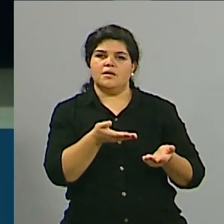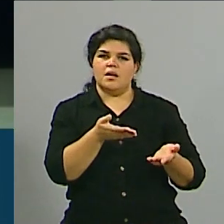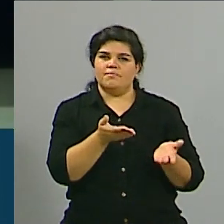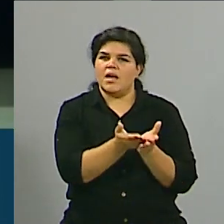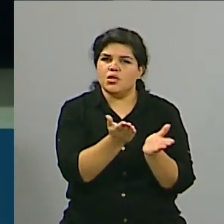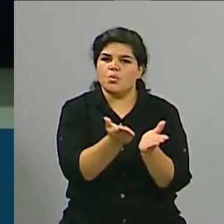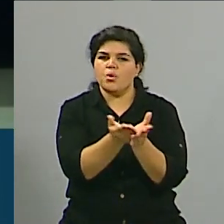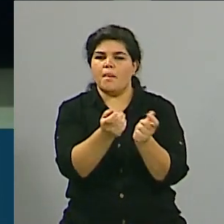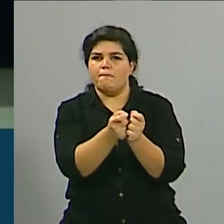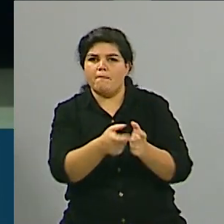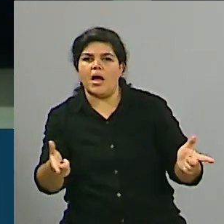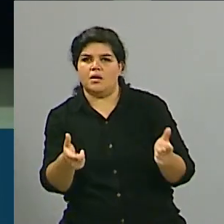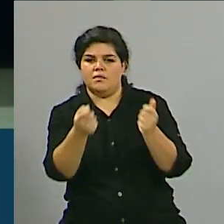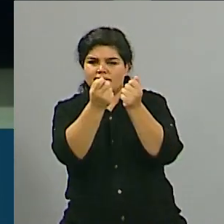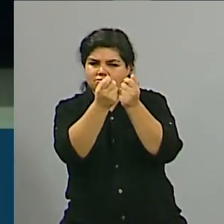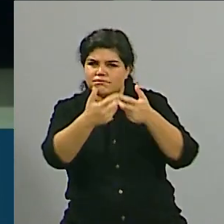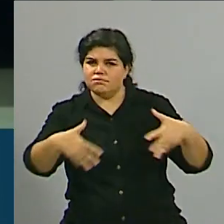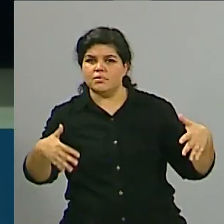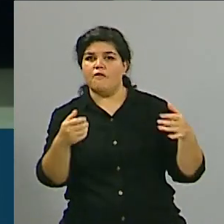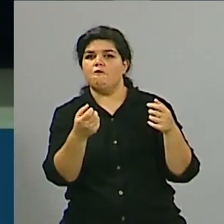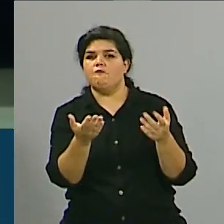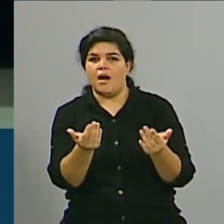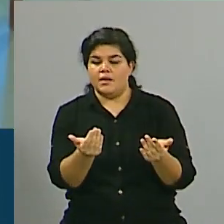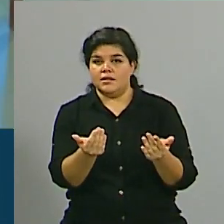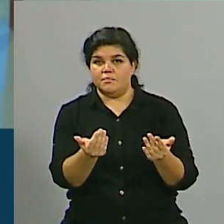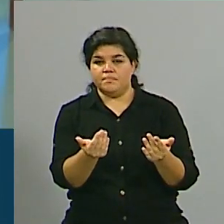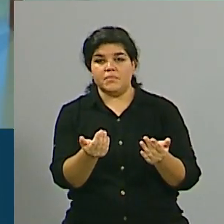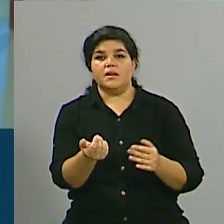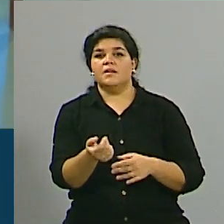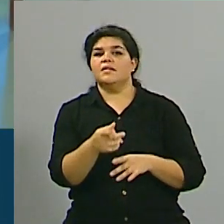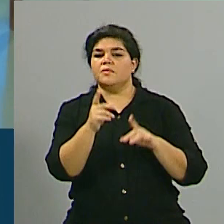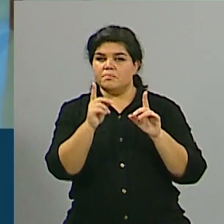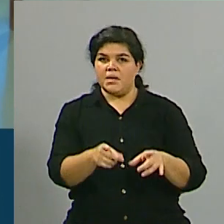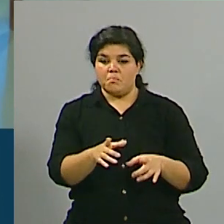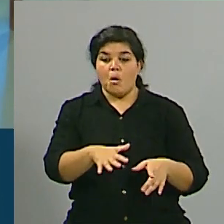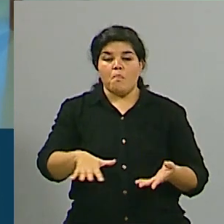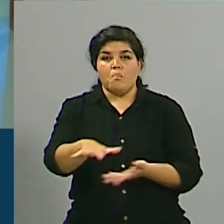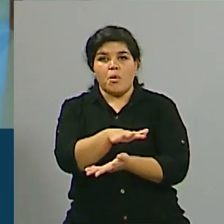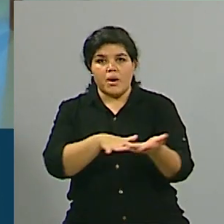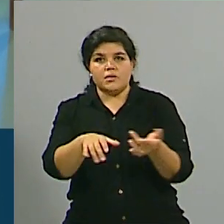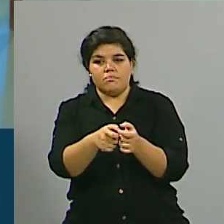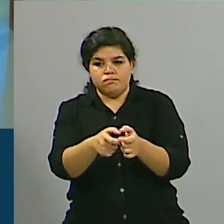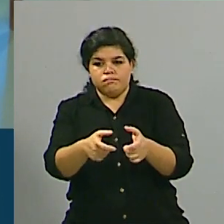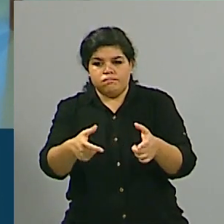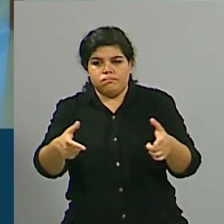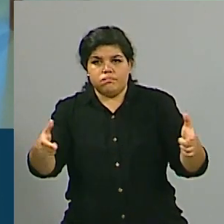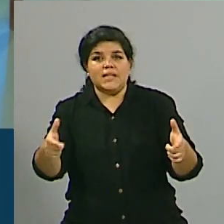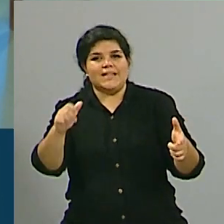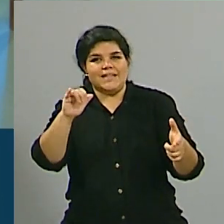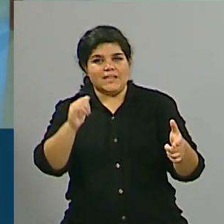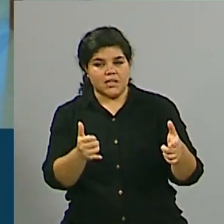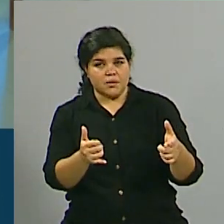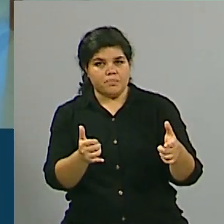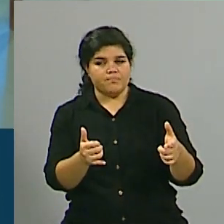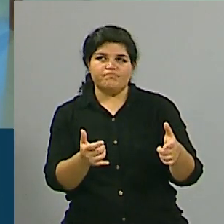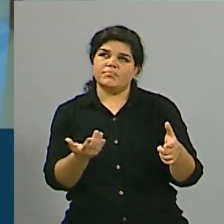¿sí? Siempre y cuando también con diferentes cortes, porque la población, si bien ha crecido, después, hablando quizás más